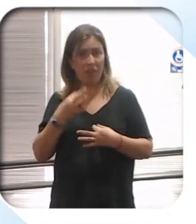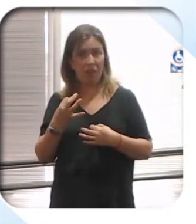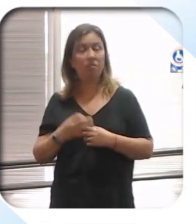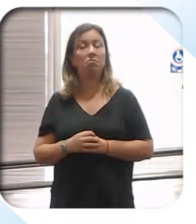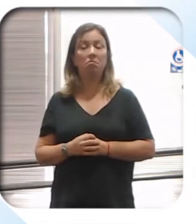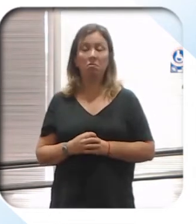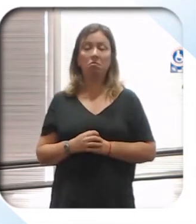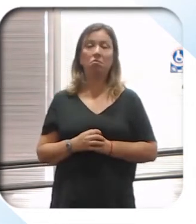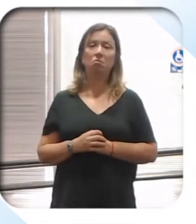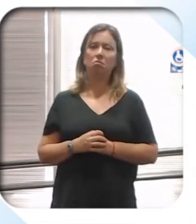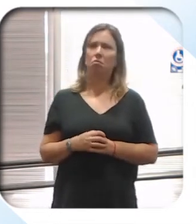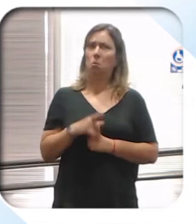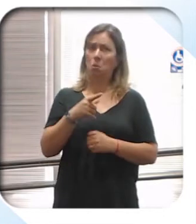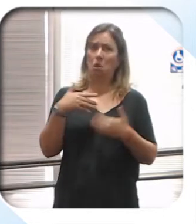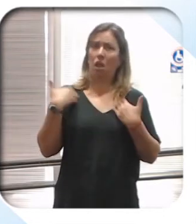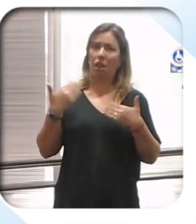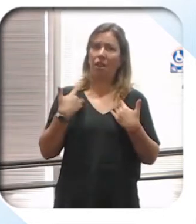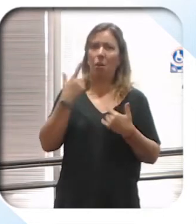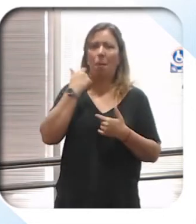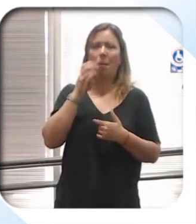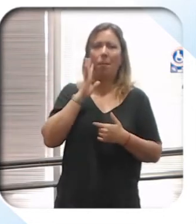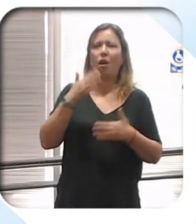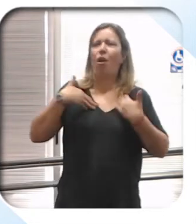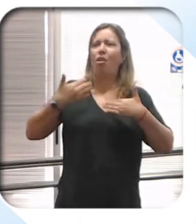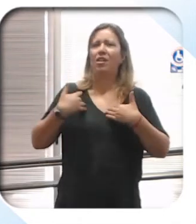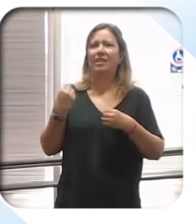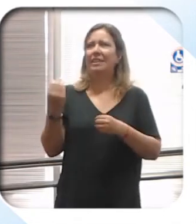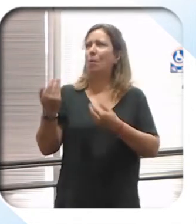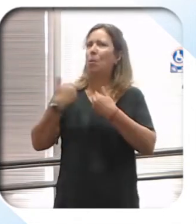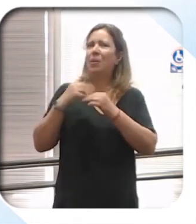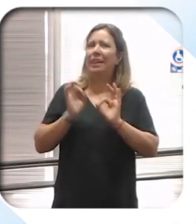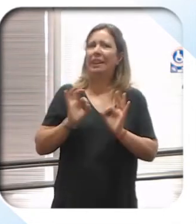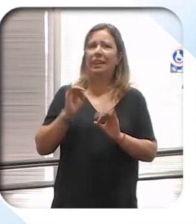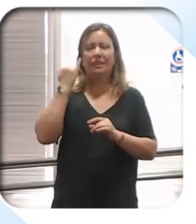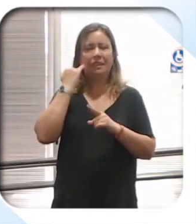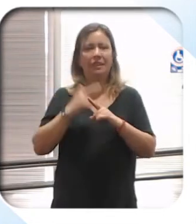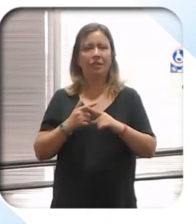Sí. Estás re contento el padre o la madre. Bueno,